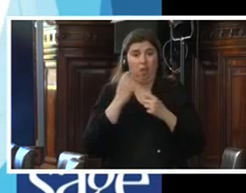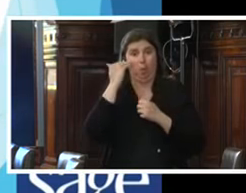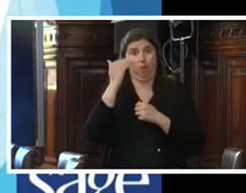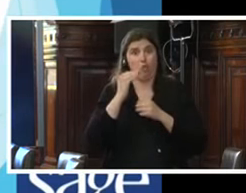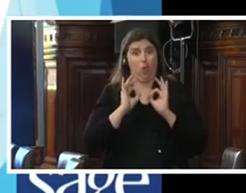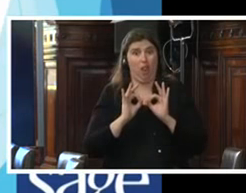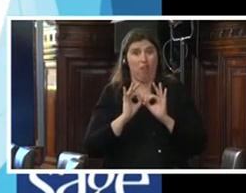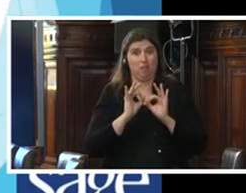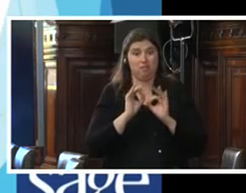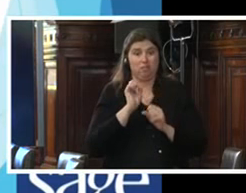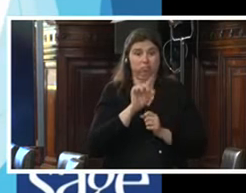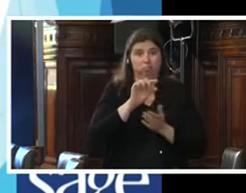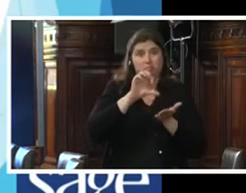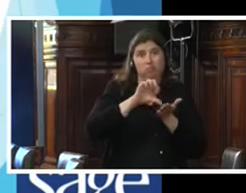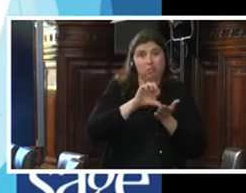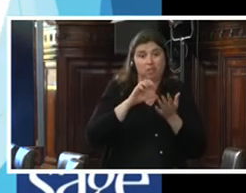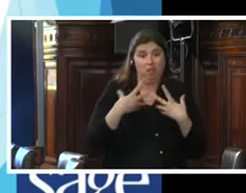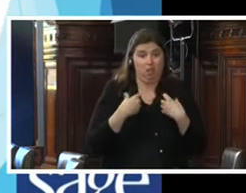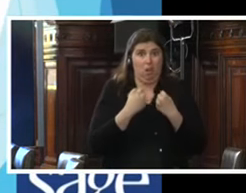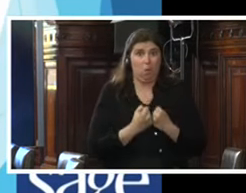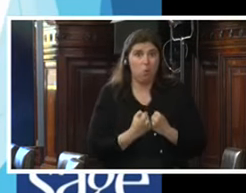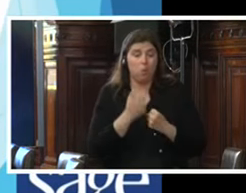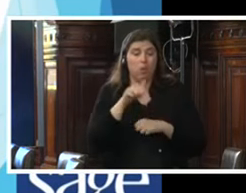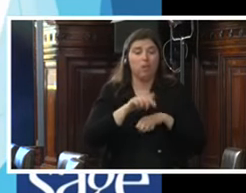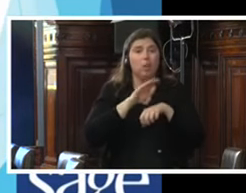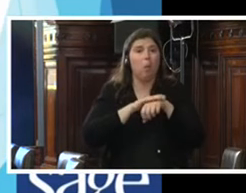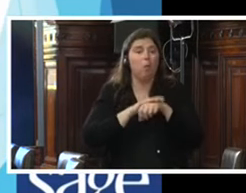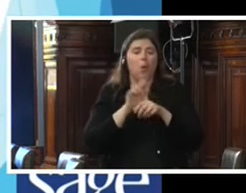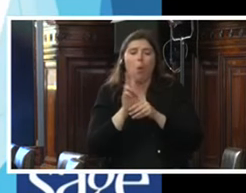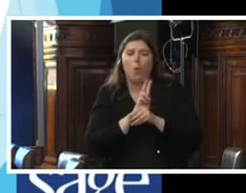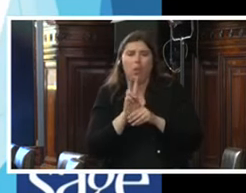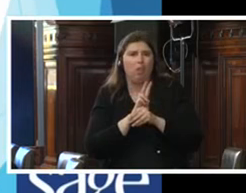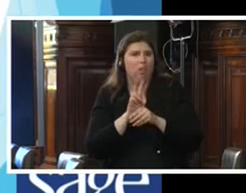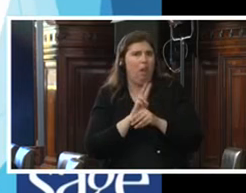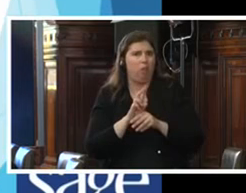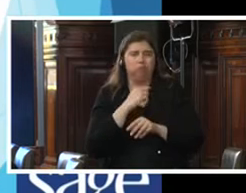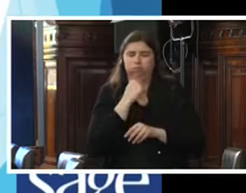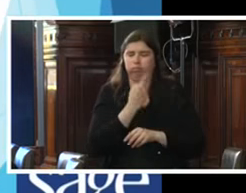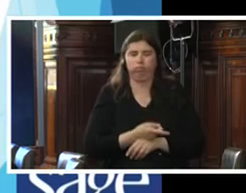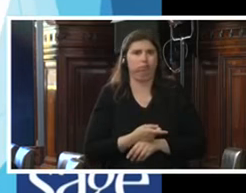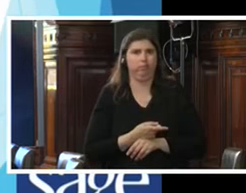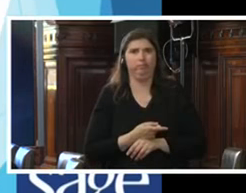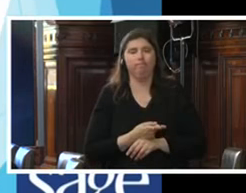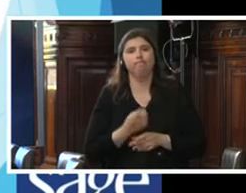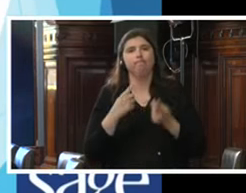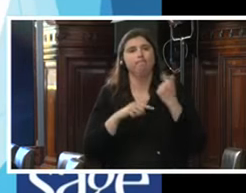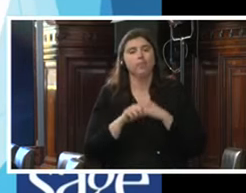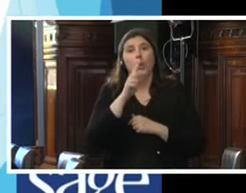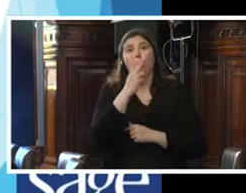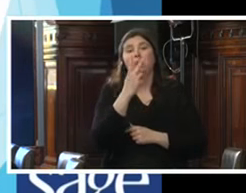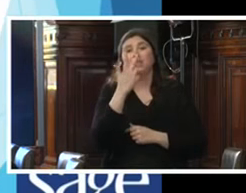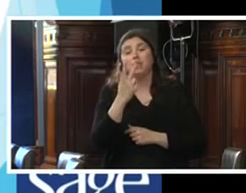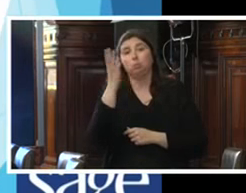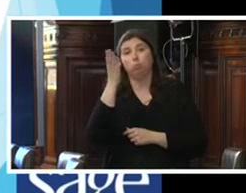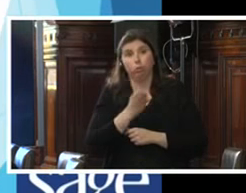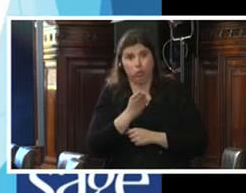permaneció no tienes que es cuando significan por ejemplo el porcentaje de johan cruyff versión de apple